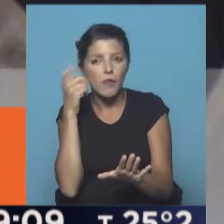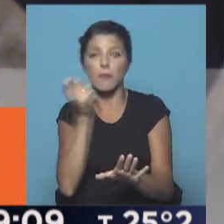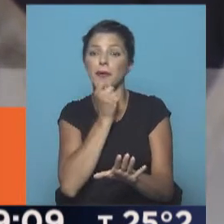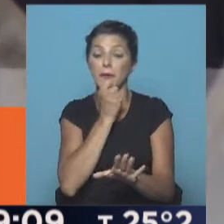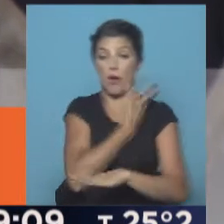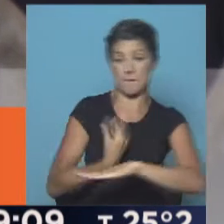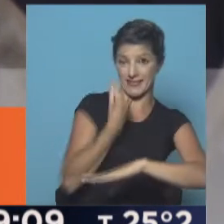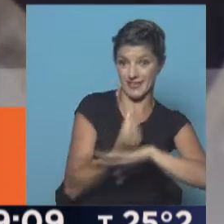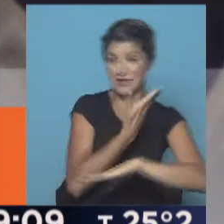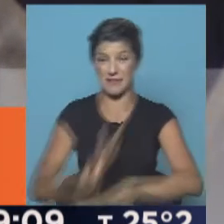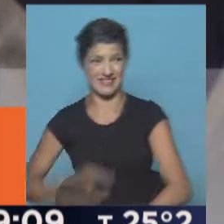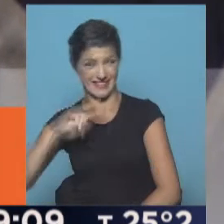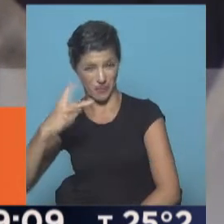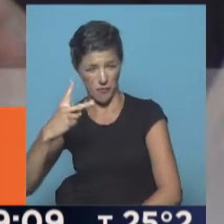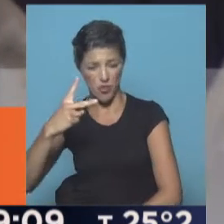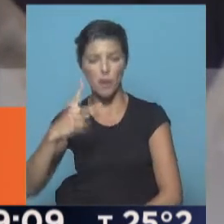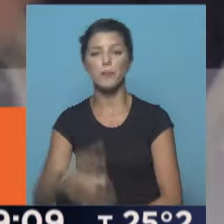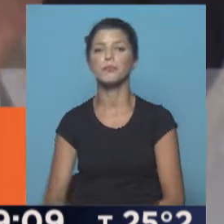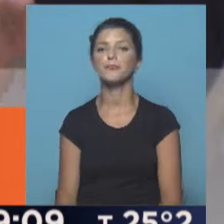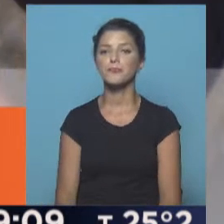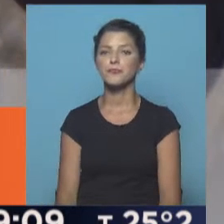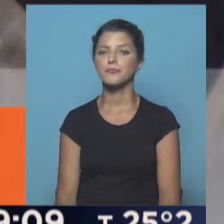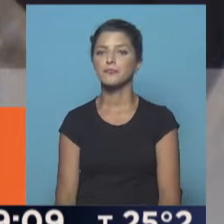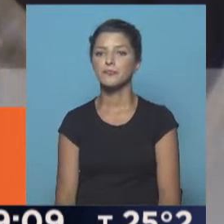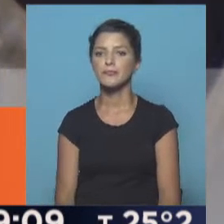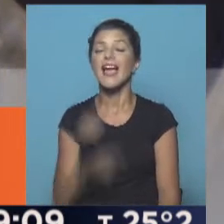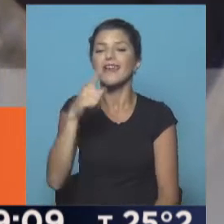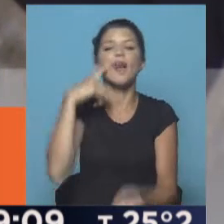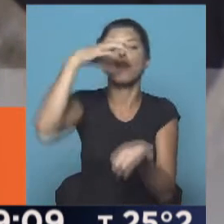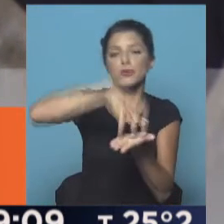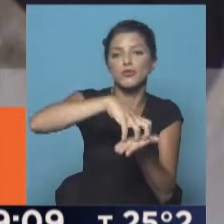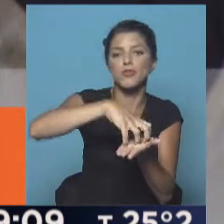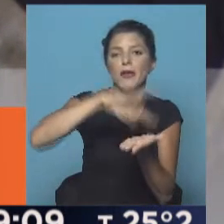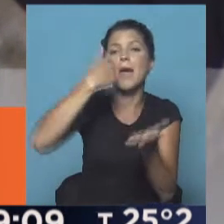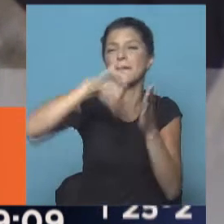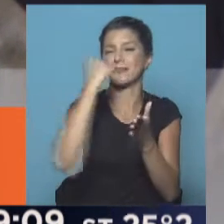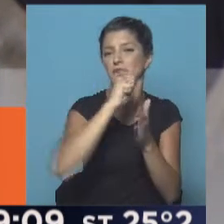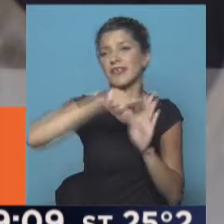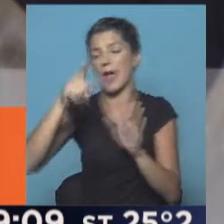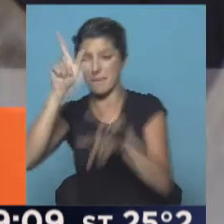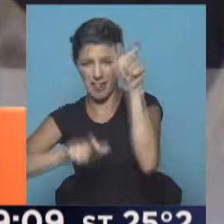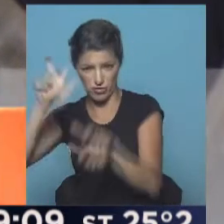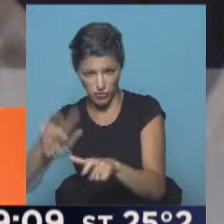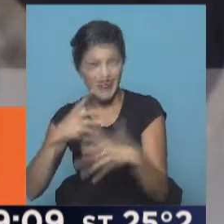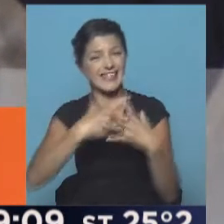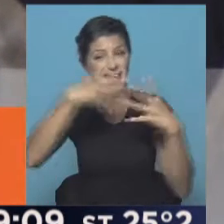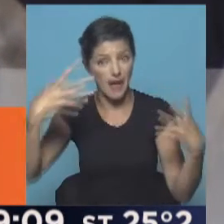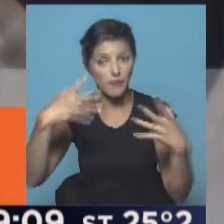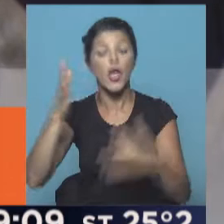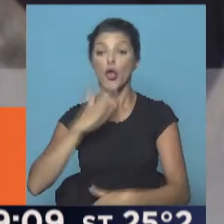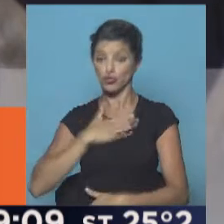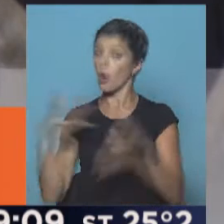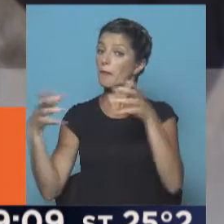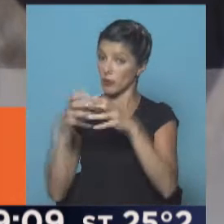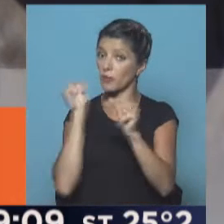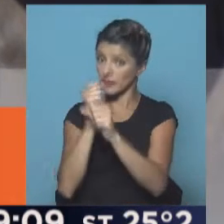y la vicepresidencia, estas instituciones son más grandes que no son las personas. Así que he instruido a mis equipos para que nuestros equipos